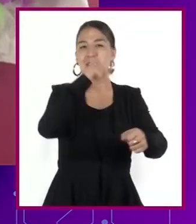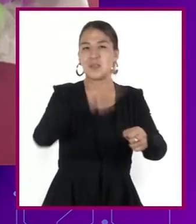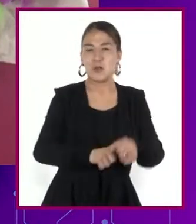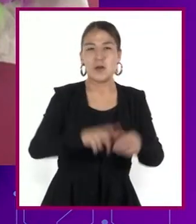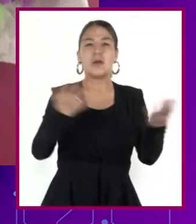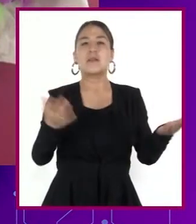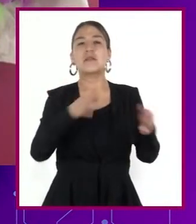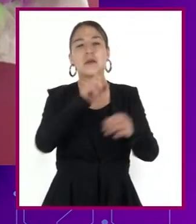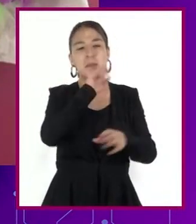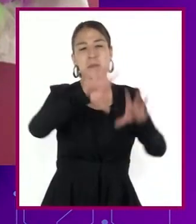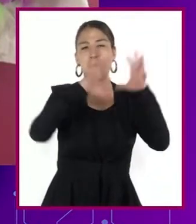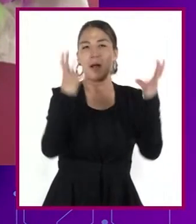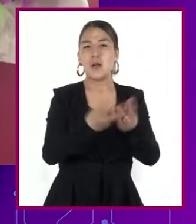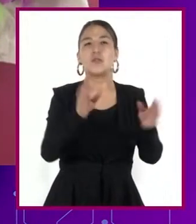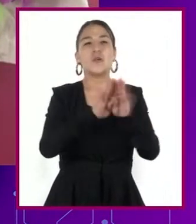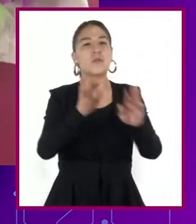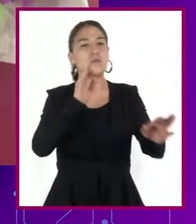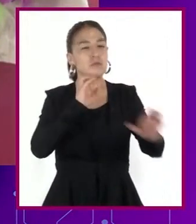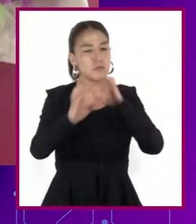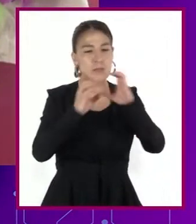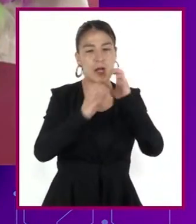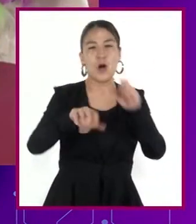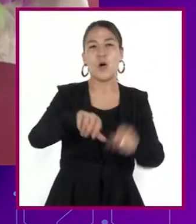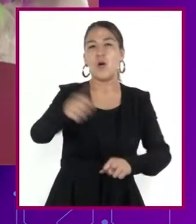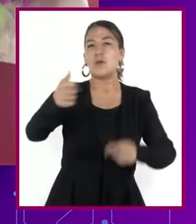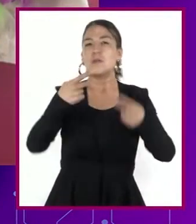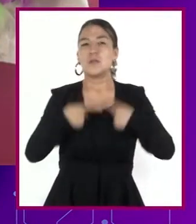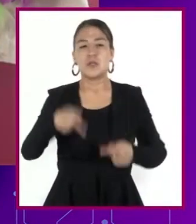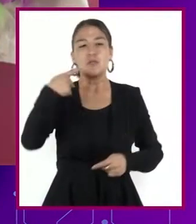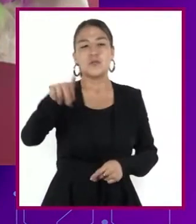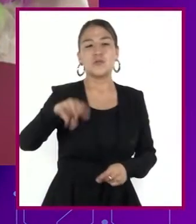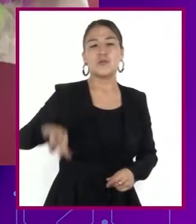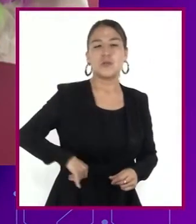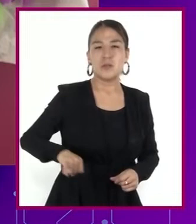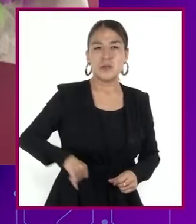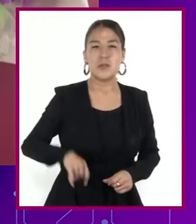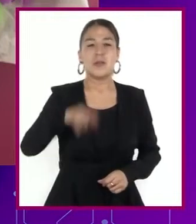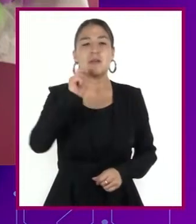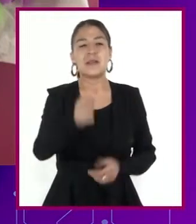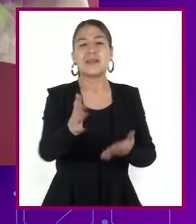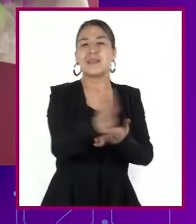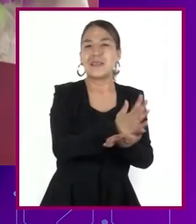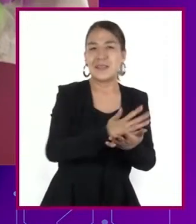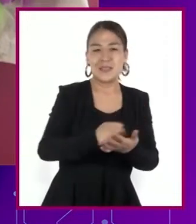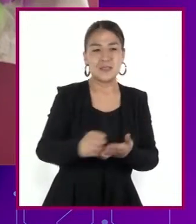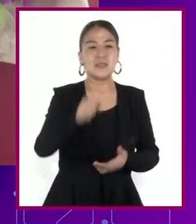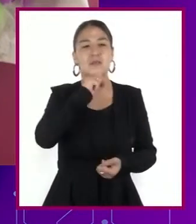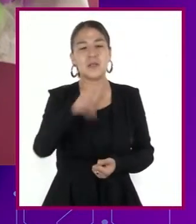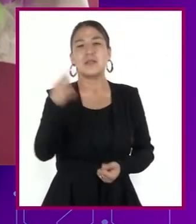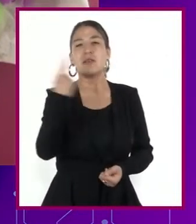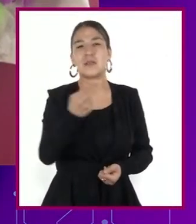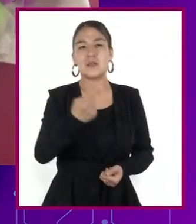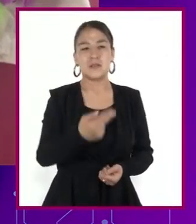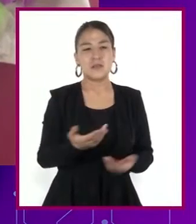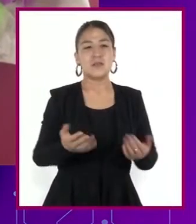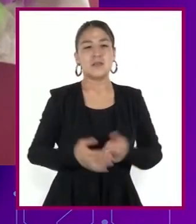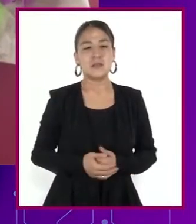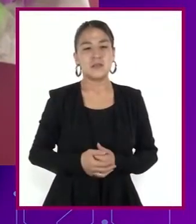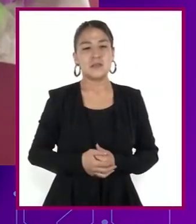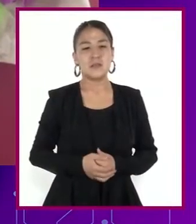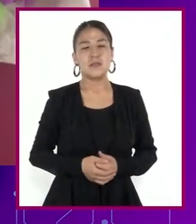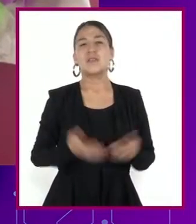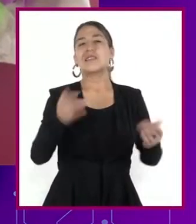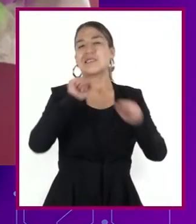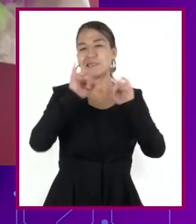asertiva debe de ser capaz de comunicar a otras personas sus intereses, deseos y necesidades